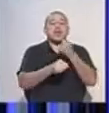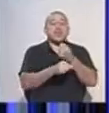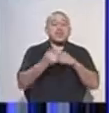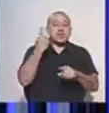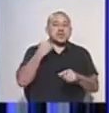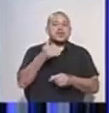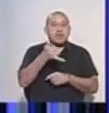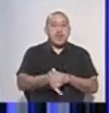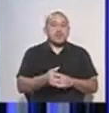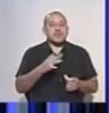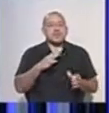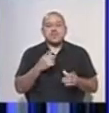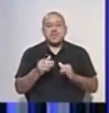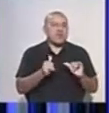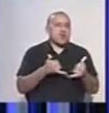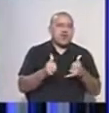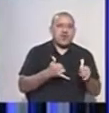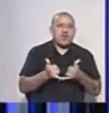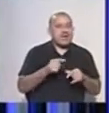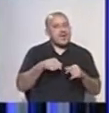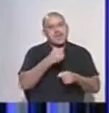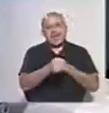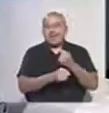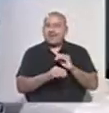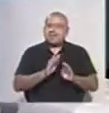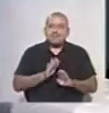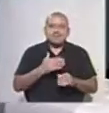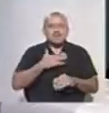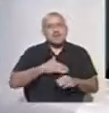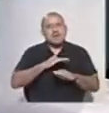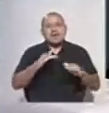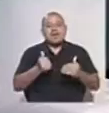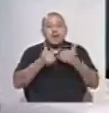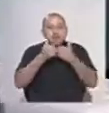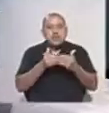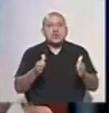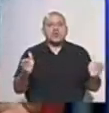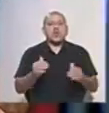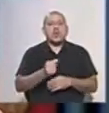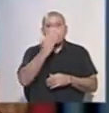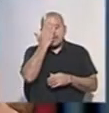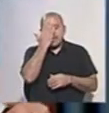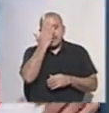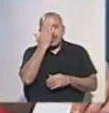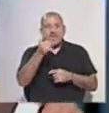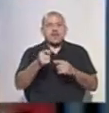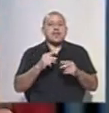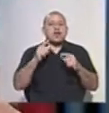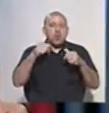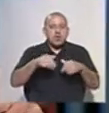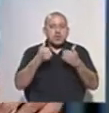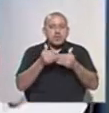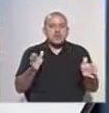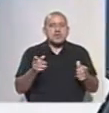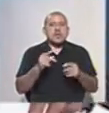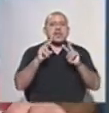al final. Ya este año no tenemos nada. Se pinchó todo. Arrancó el carnaval, ¿no? Oficialmente puedo decir que hoy arranca. Digo porque empieza a moverse